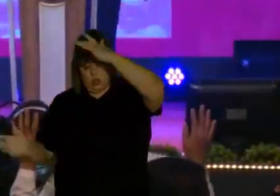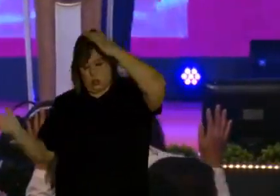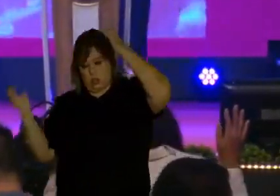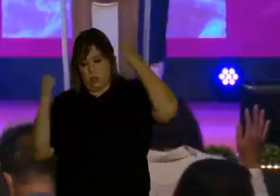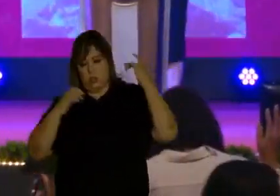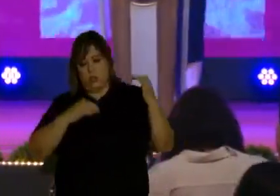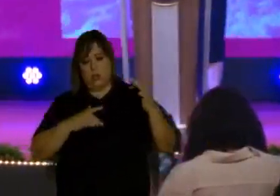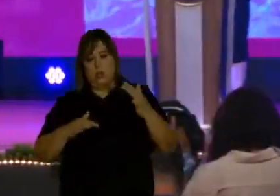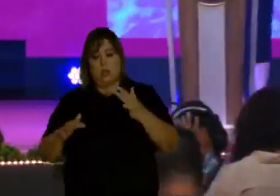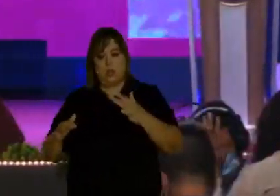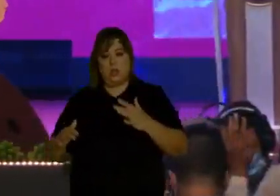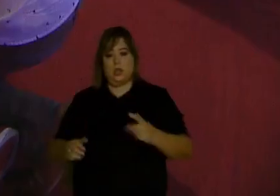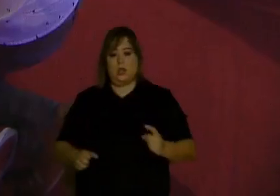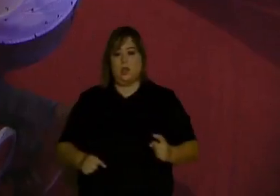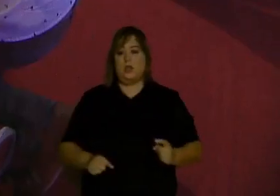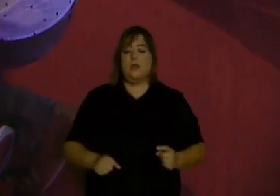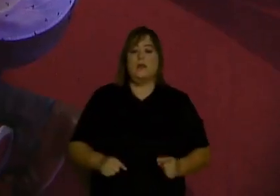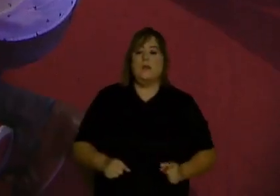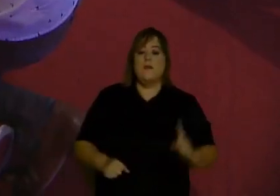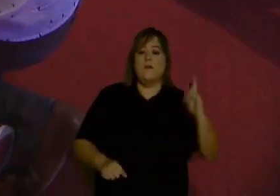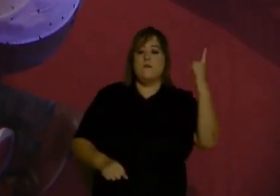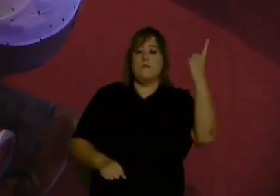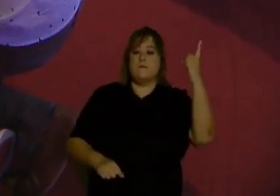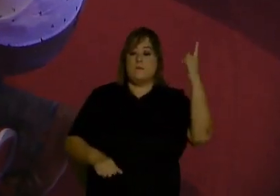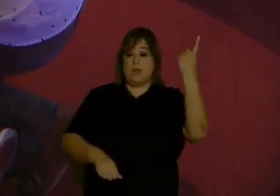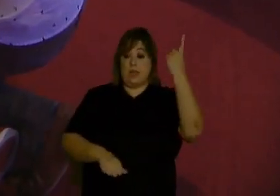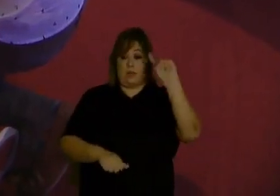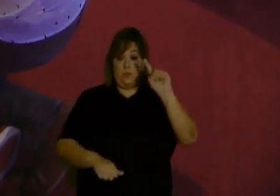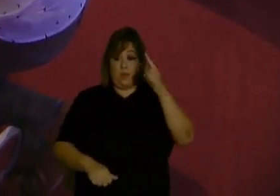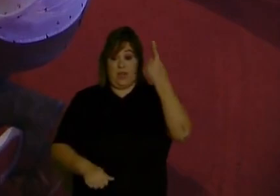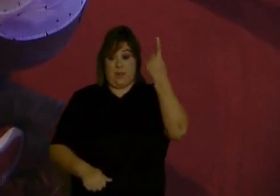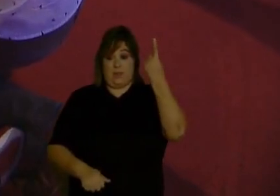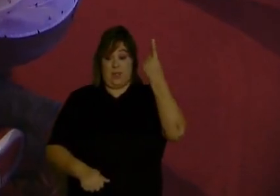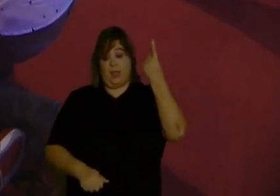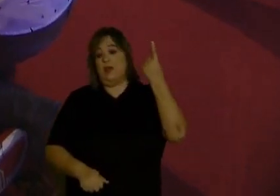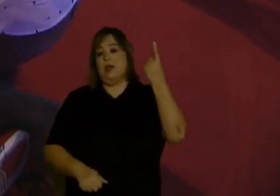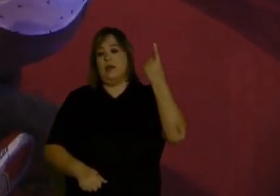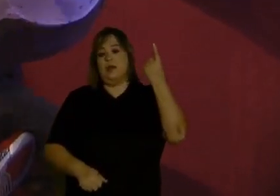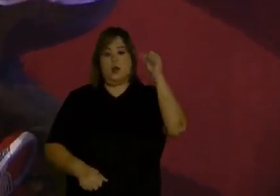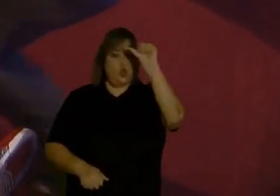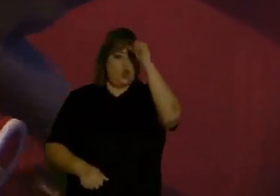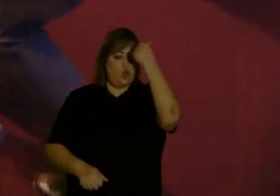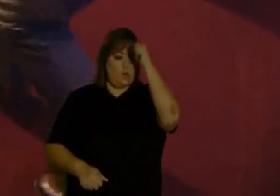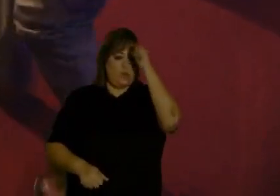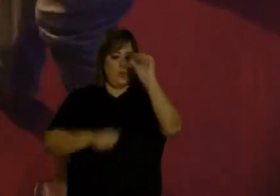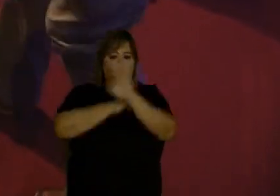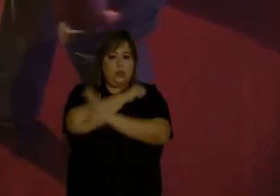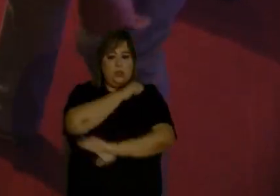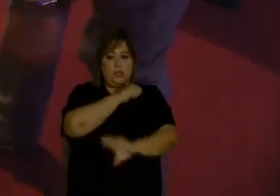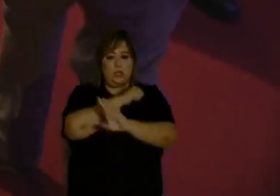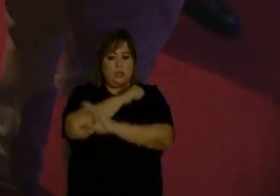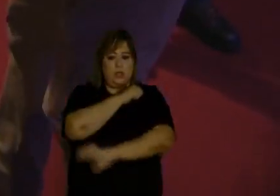Primer domingo del mes 9. 9 vidas para Cristo.